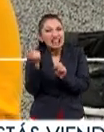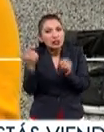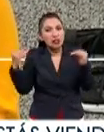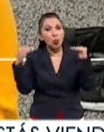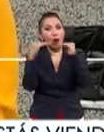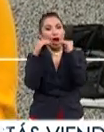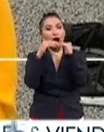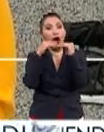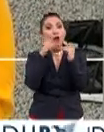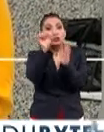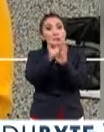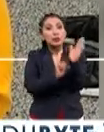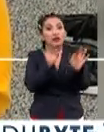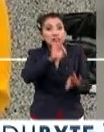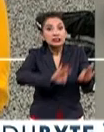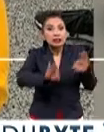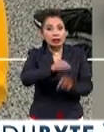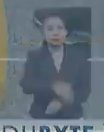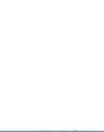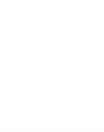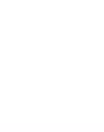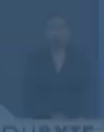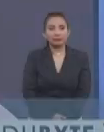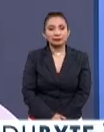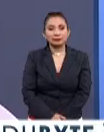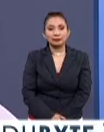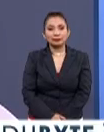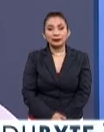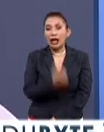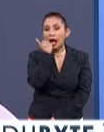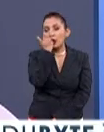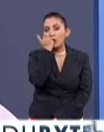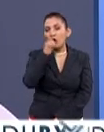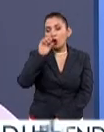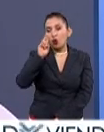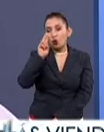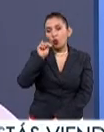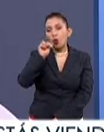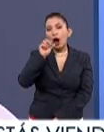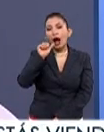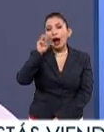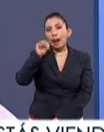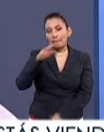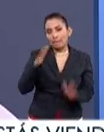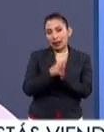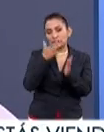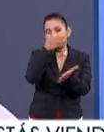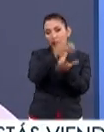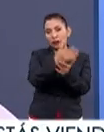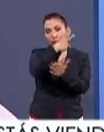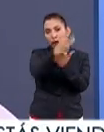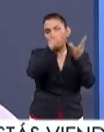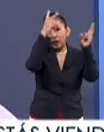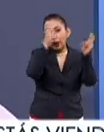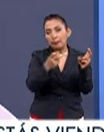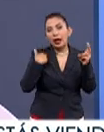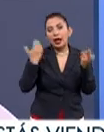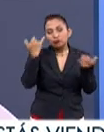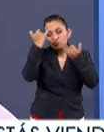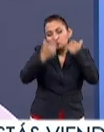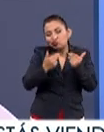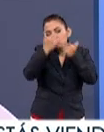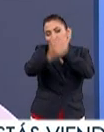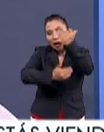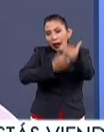casi el equivalente de un semestre de física, ¿no? Alumnos de la Universidad Autónoma Metropolitana participaron en el programa de